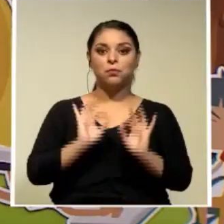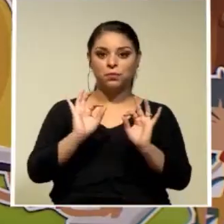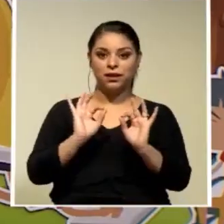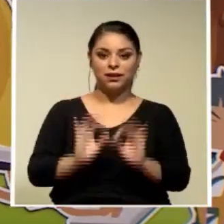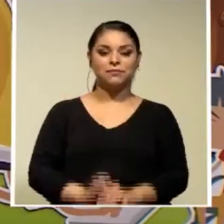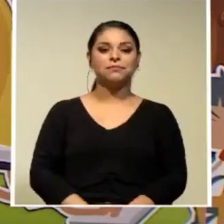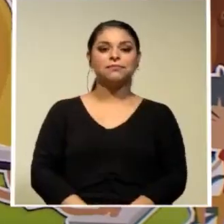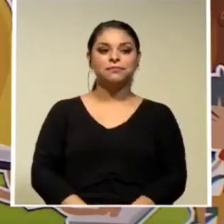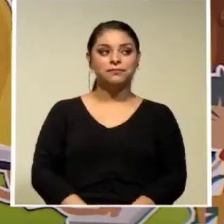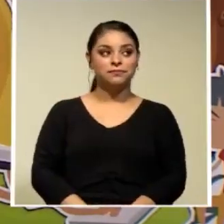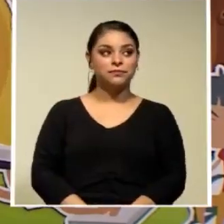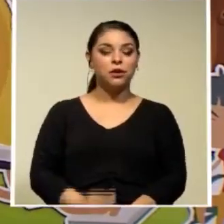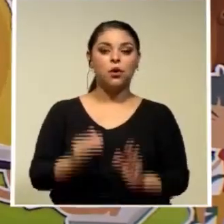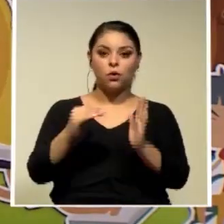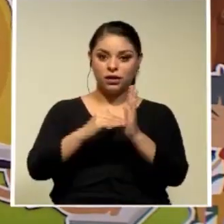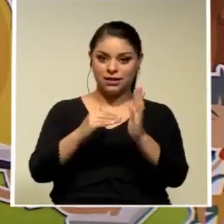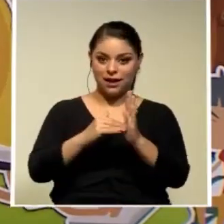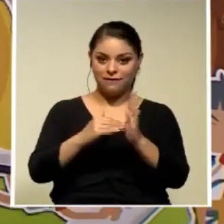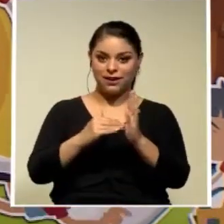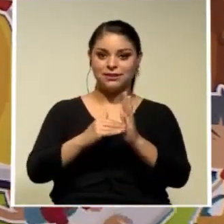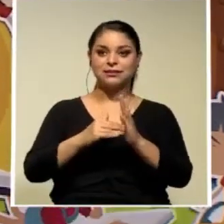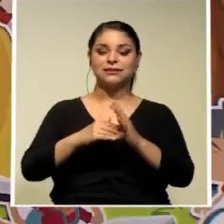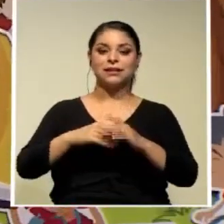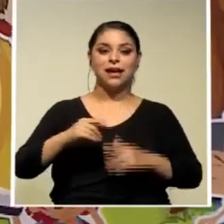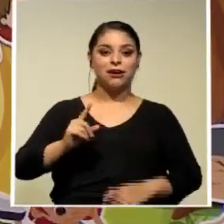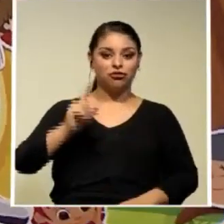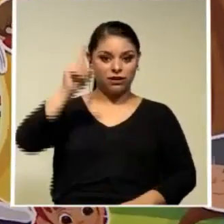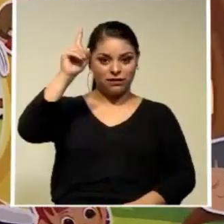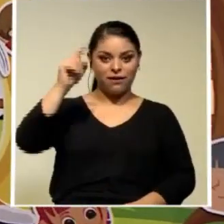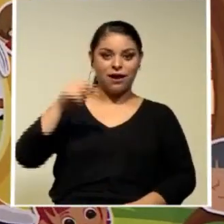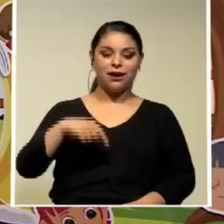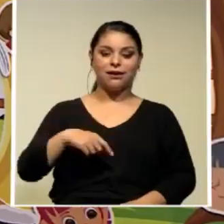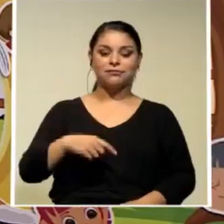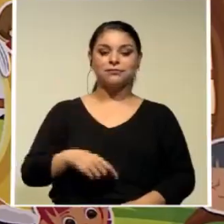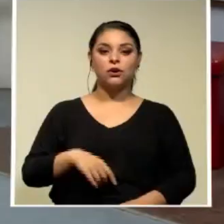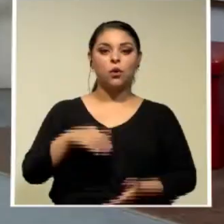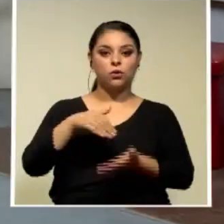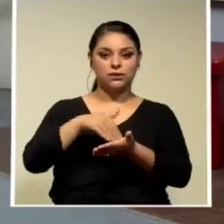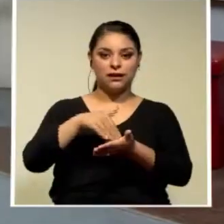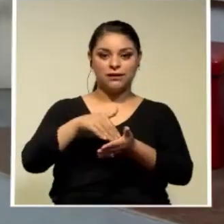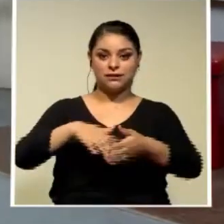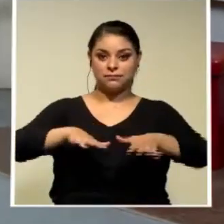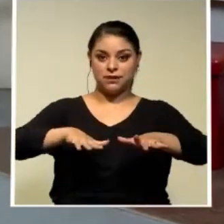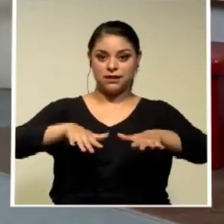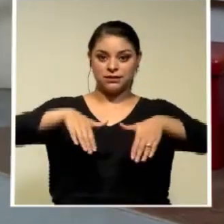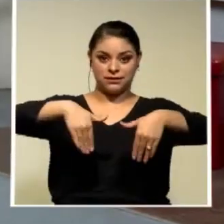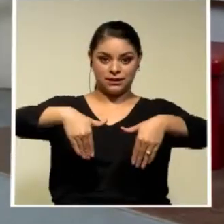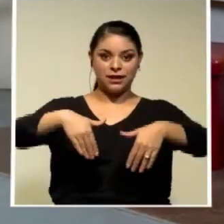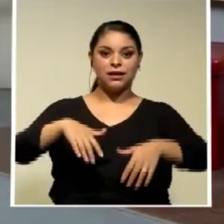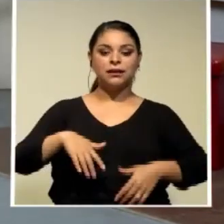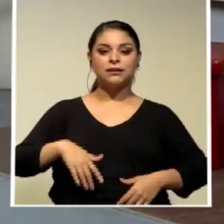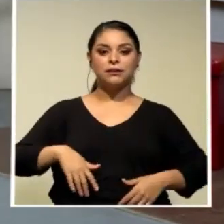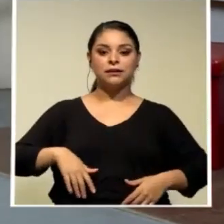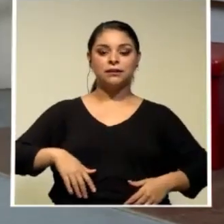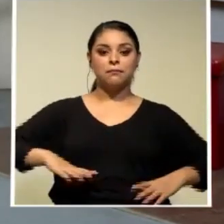vez abrimos, otra vez arriba. Nos volvemos a parar de puntillas, manitas en la